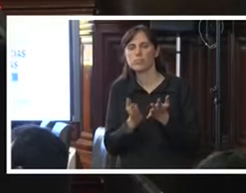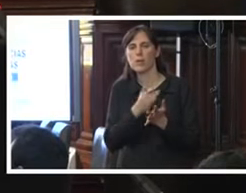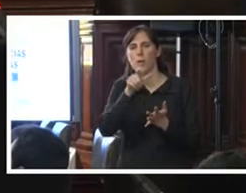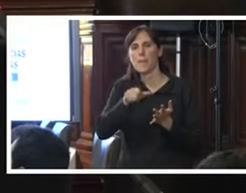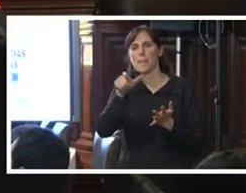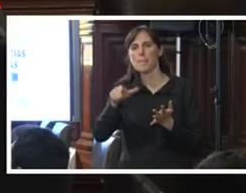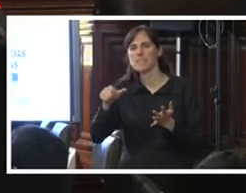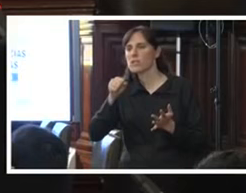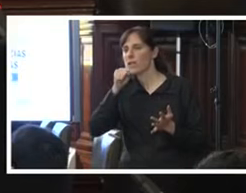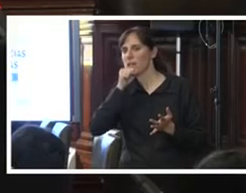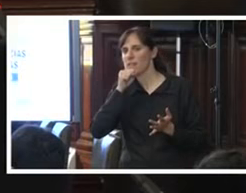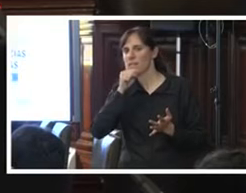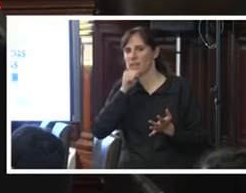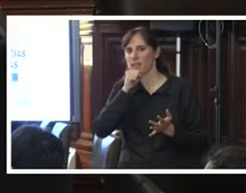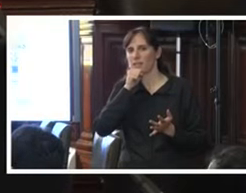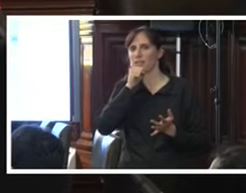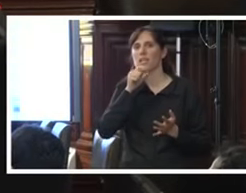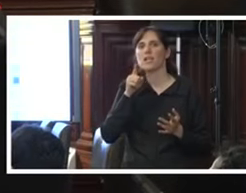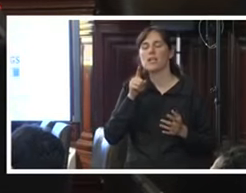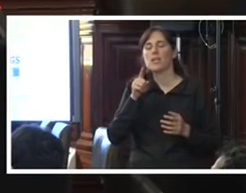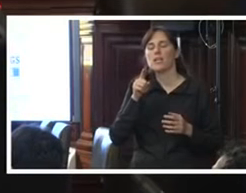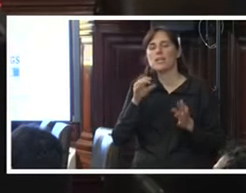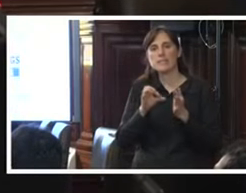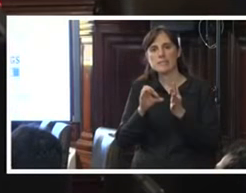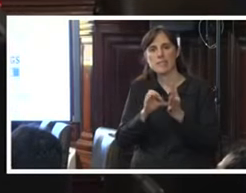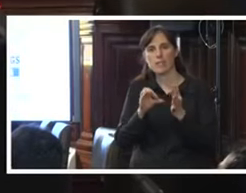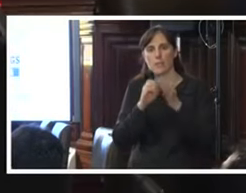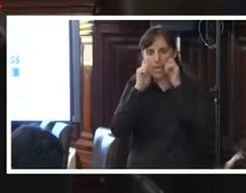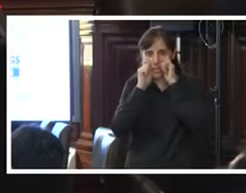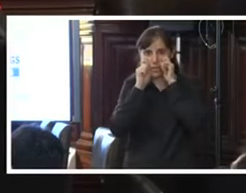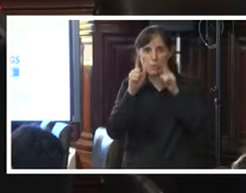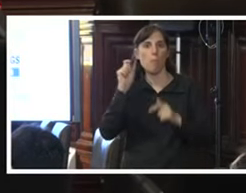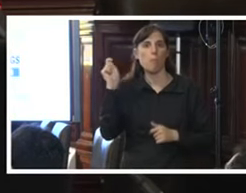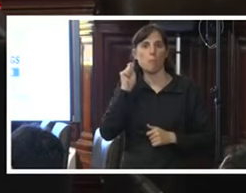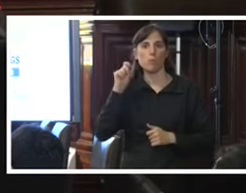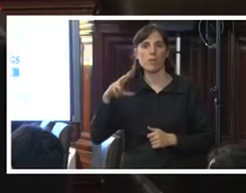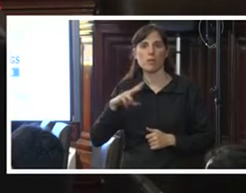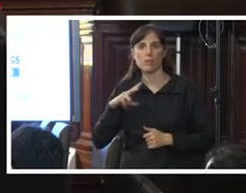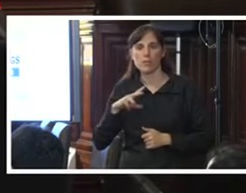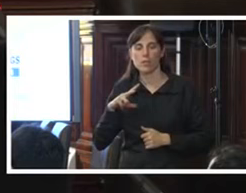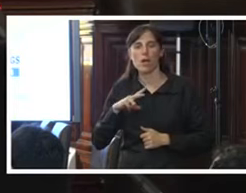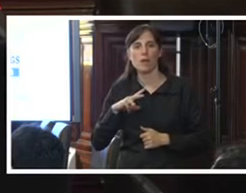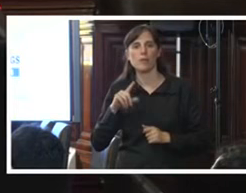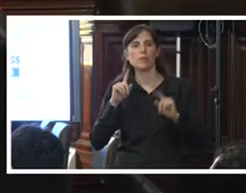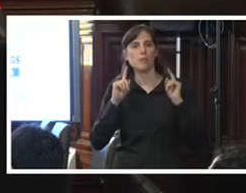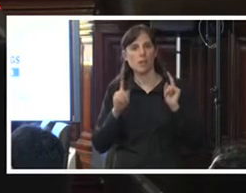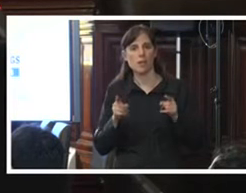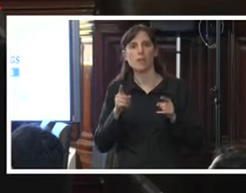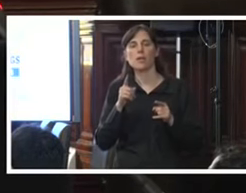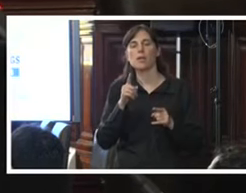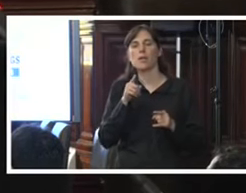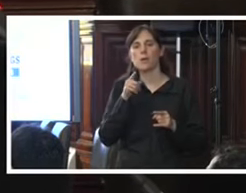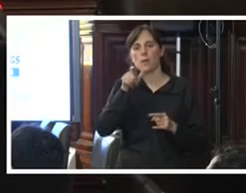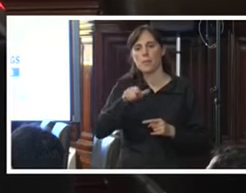adultas mayores en los sistemas de atención y cuido públicos o privados la poca o nula capacitación de las personas